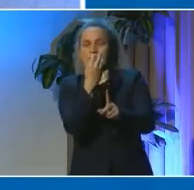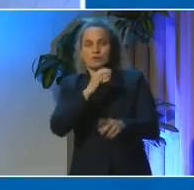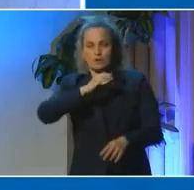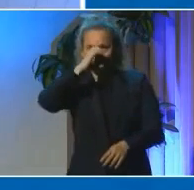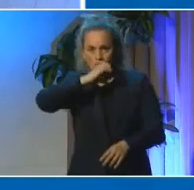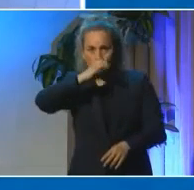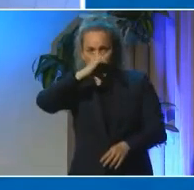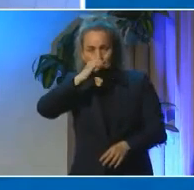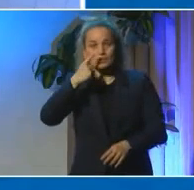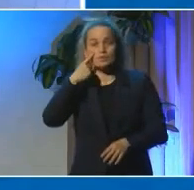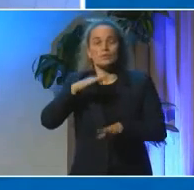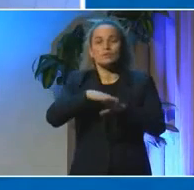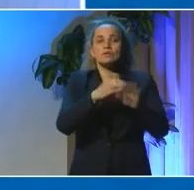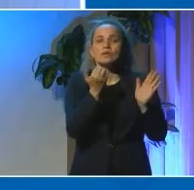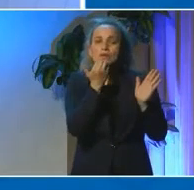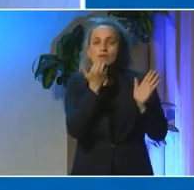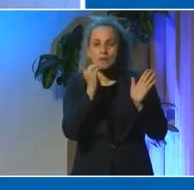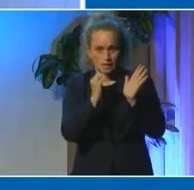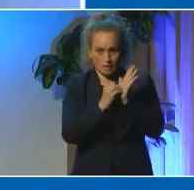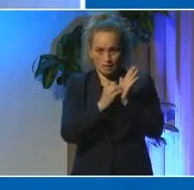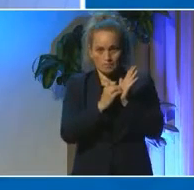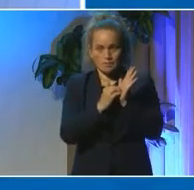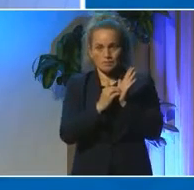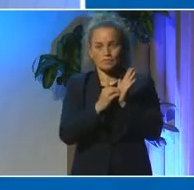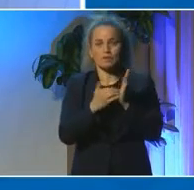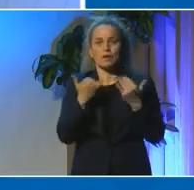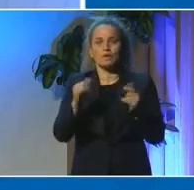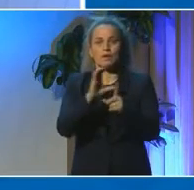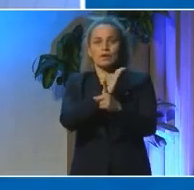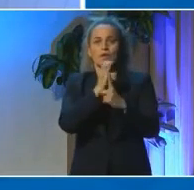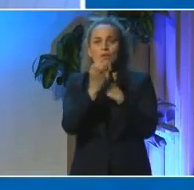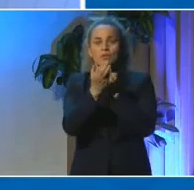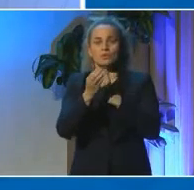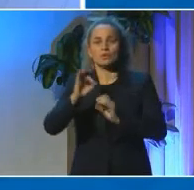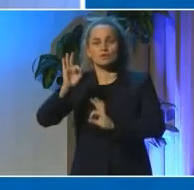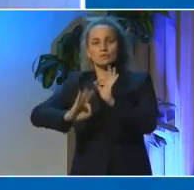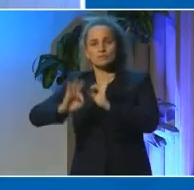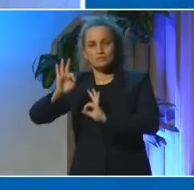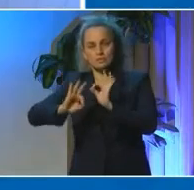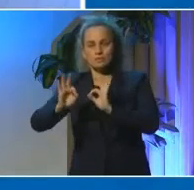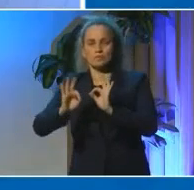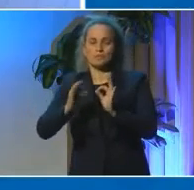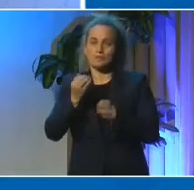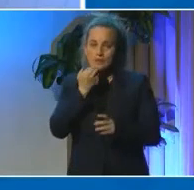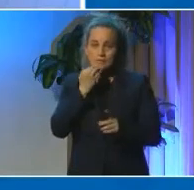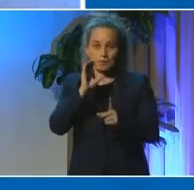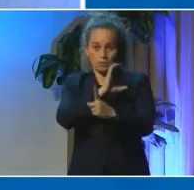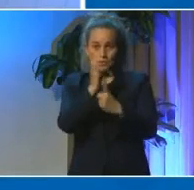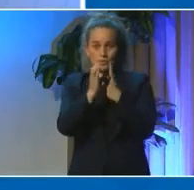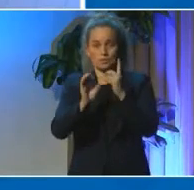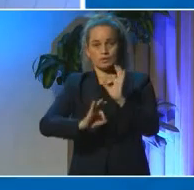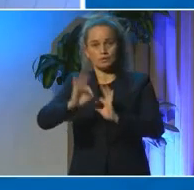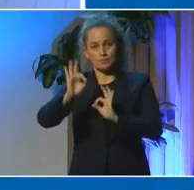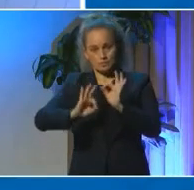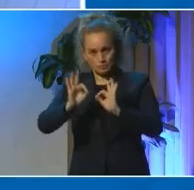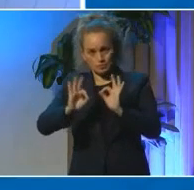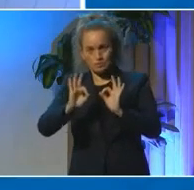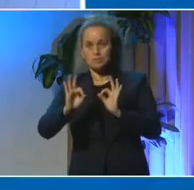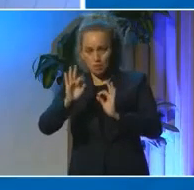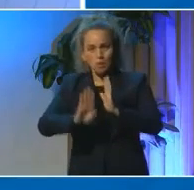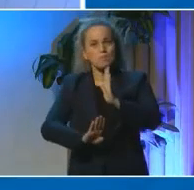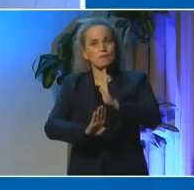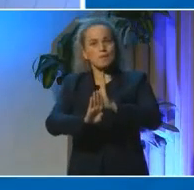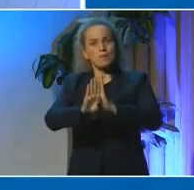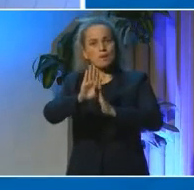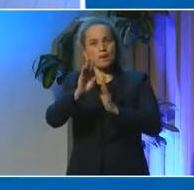y les pongo un solo ejemplo Entonces ya se volvió un tema de cultura organizacional cuando ya es cultura organizacional podemos avanzar